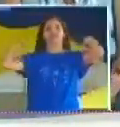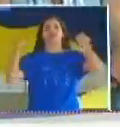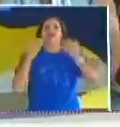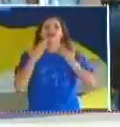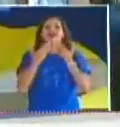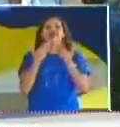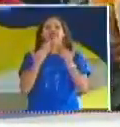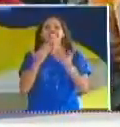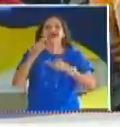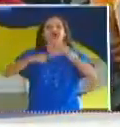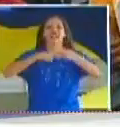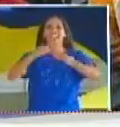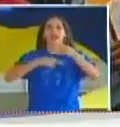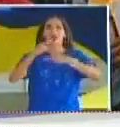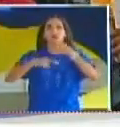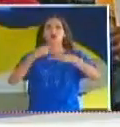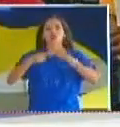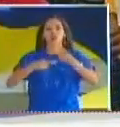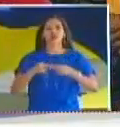Gracias a la revolución.